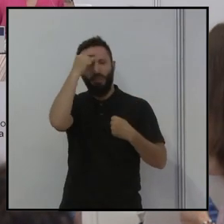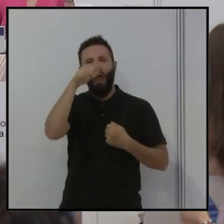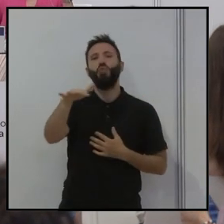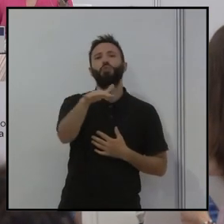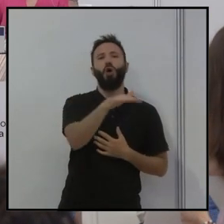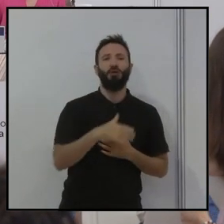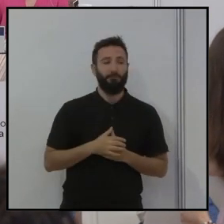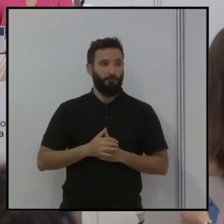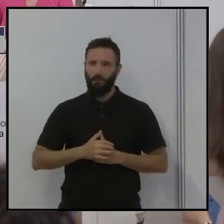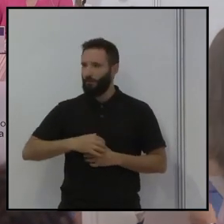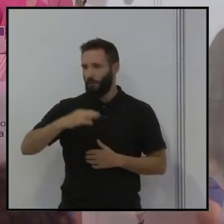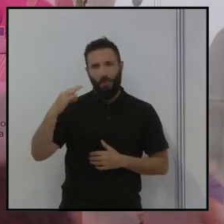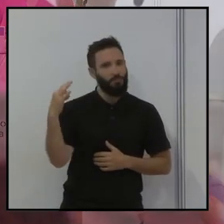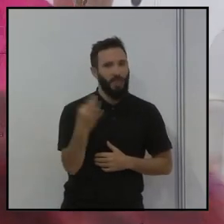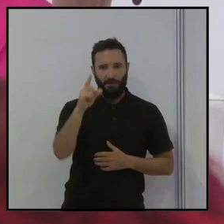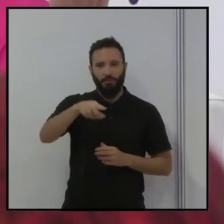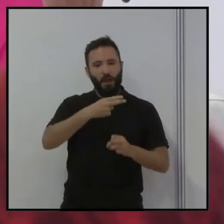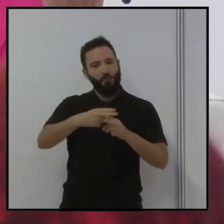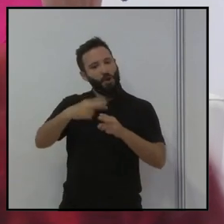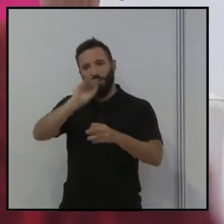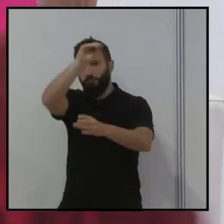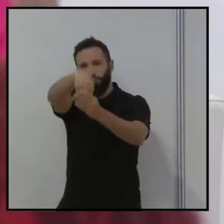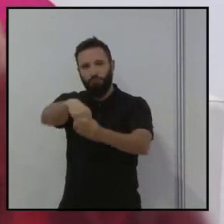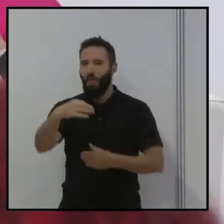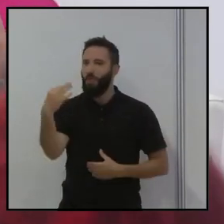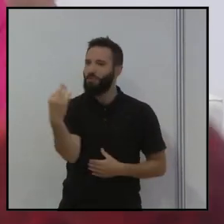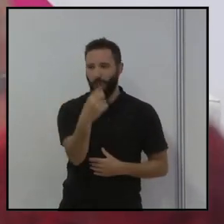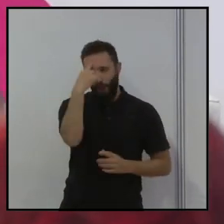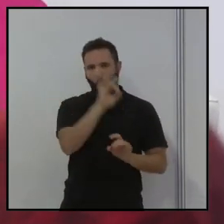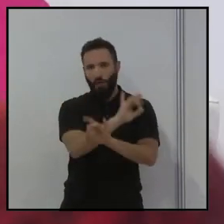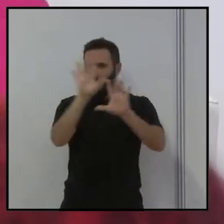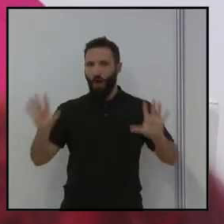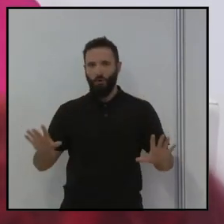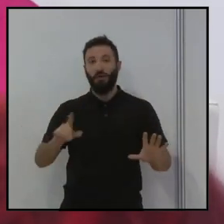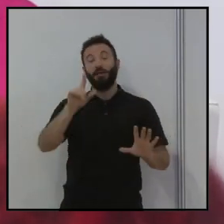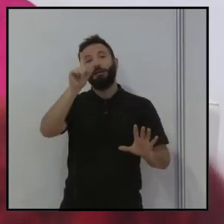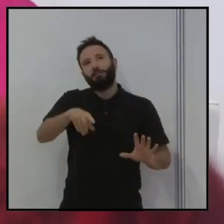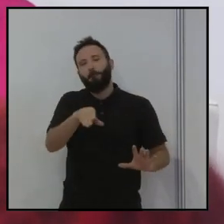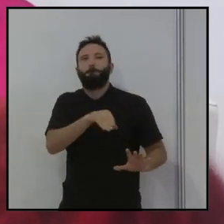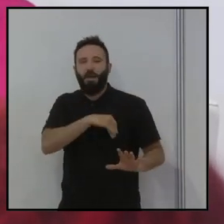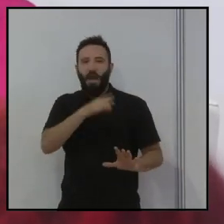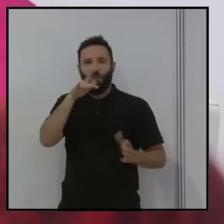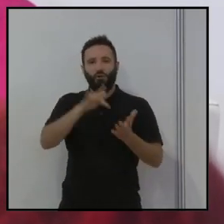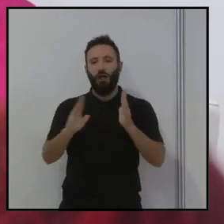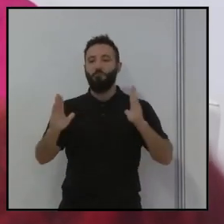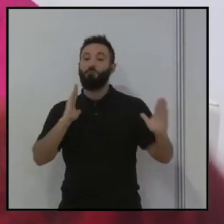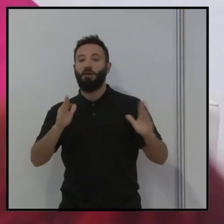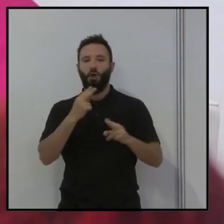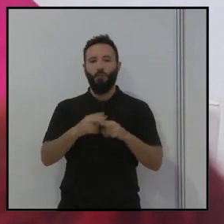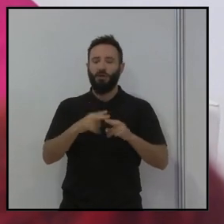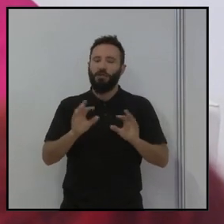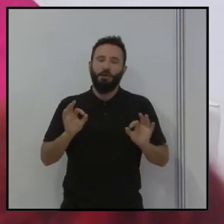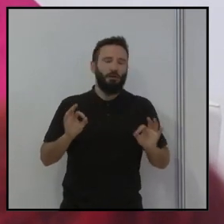no, tiene que entrar también en el debate político, evidentemente. Otra cosa es que, por desgracia, como vivimos la vida política que vivimos,